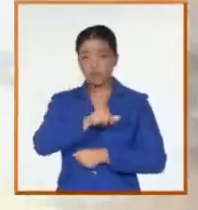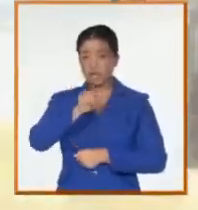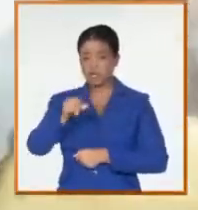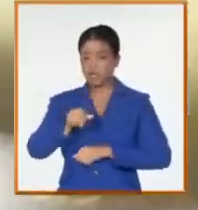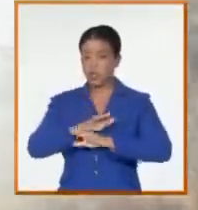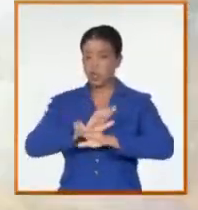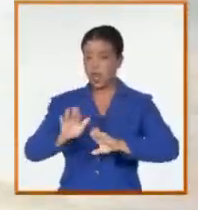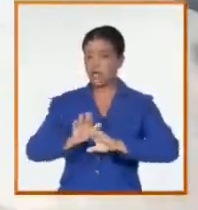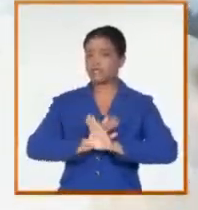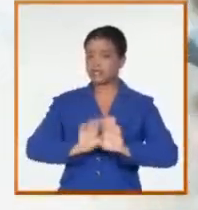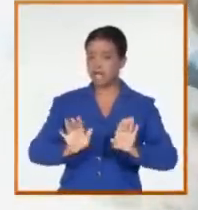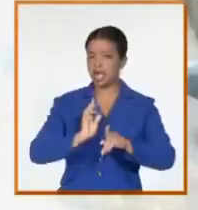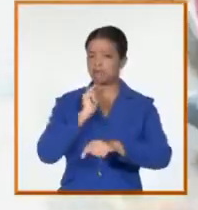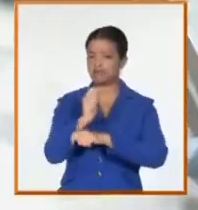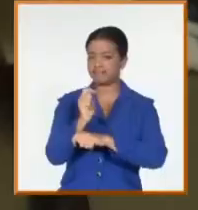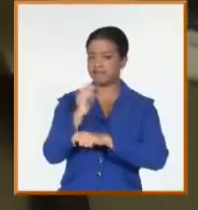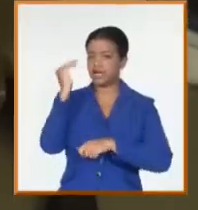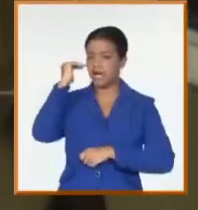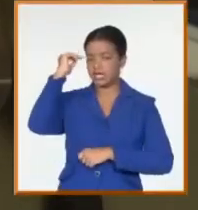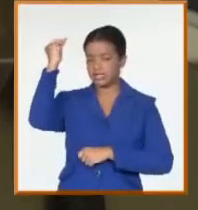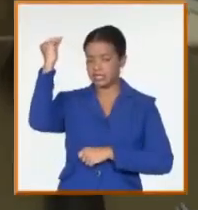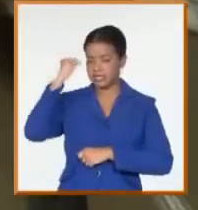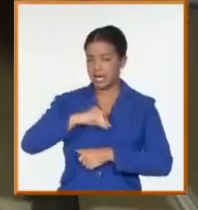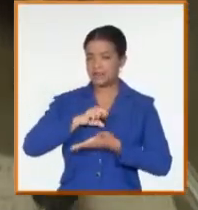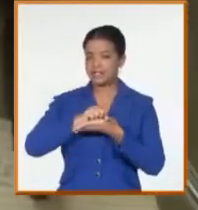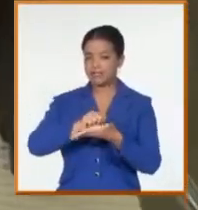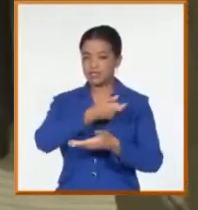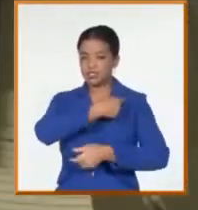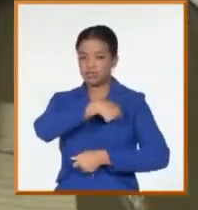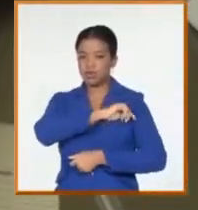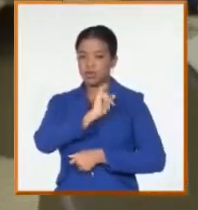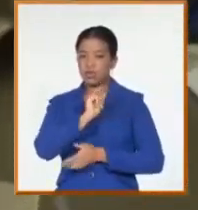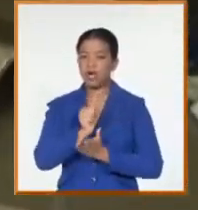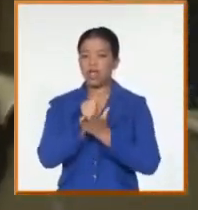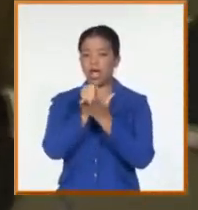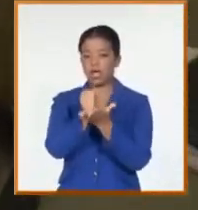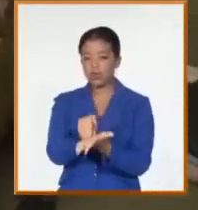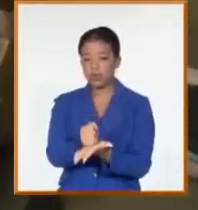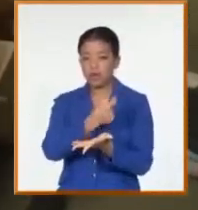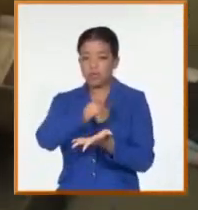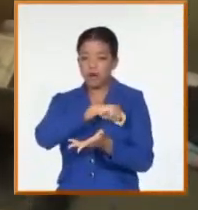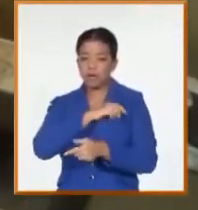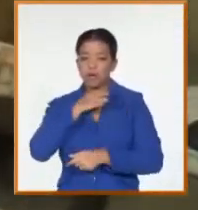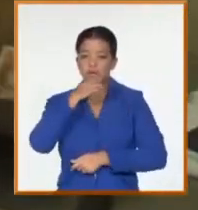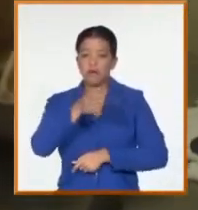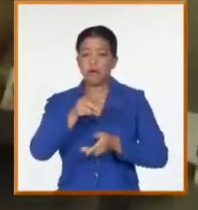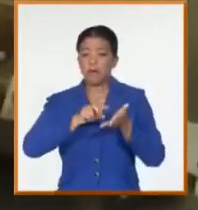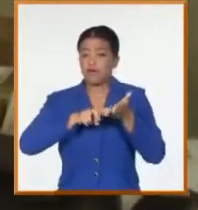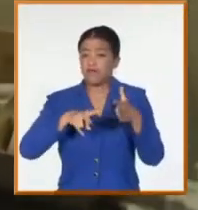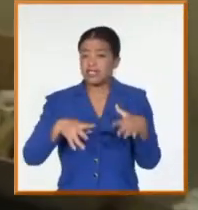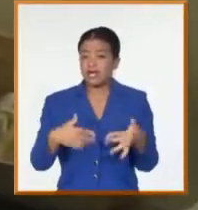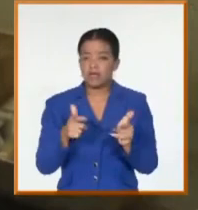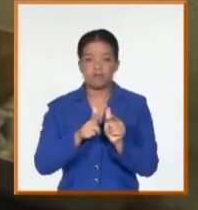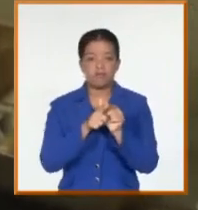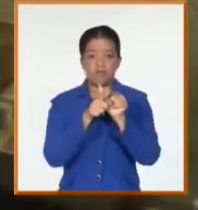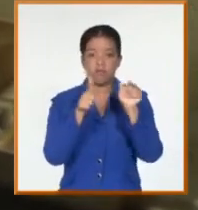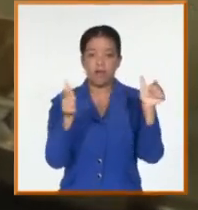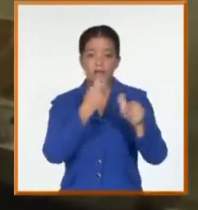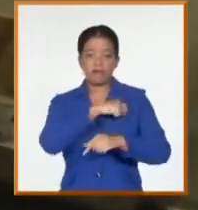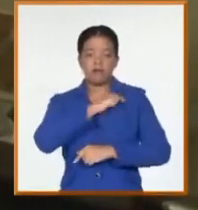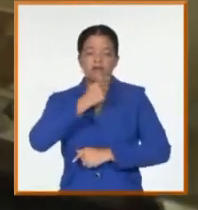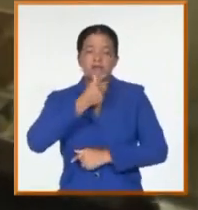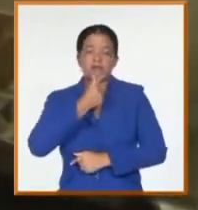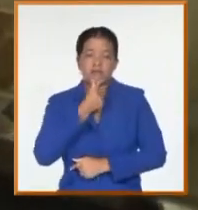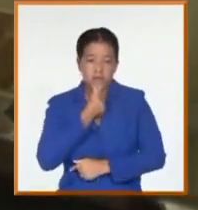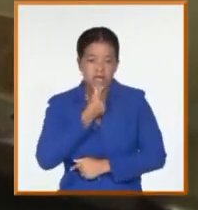estos Servicios al público y al mismo tiempo poder asesorar a los clientes en una de las provincias que registra los mayores niveles de población envejecida